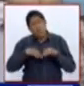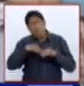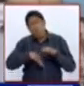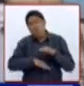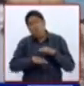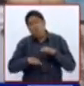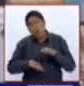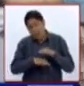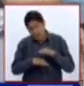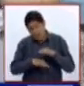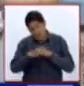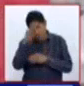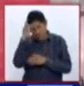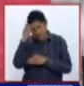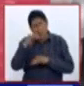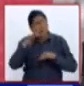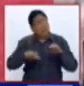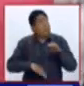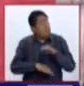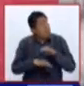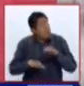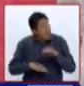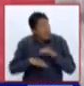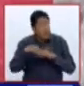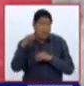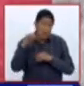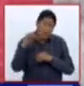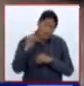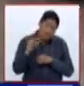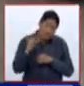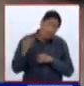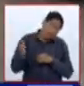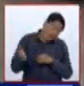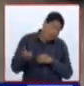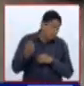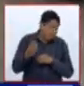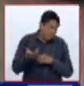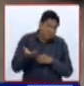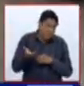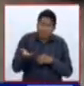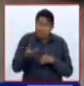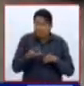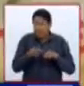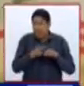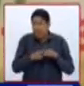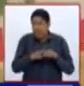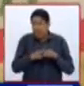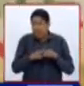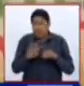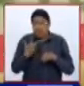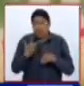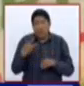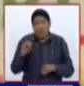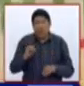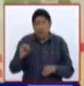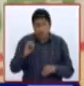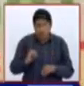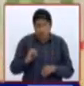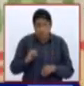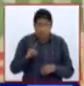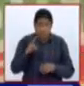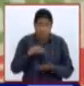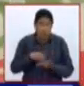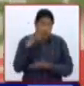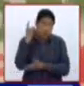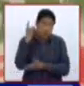nacional. Mientras el mínimo nacional sea bajo, significa que nos van a incrementar el 3% de 2.000